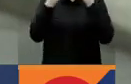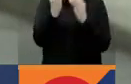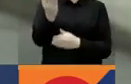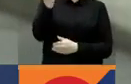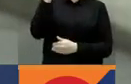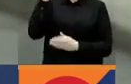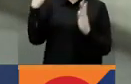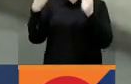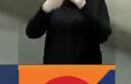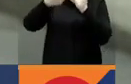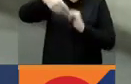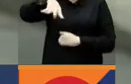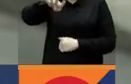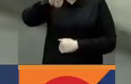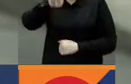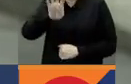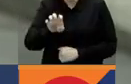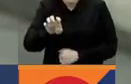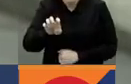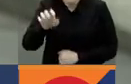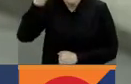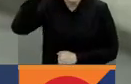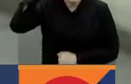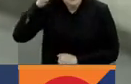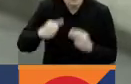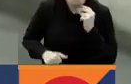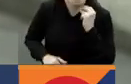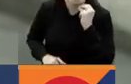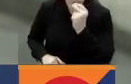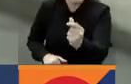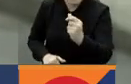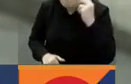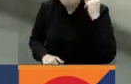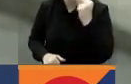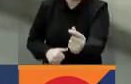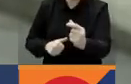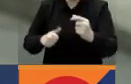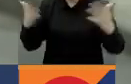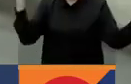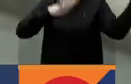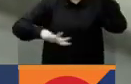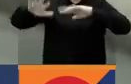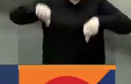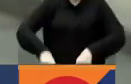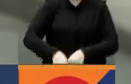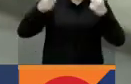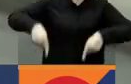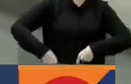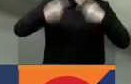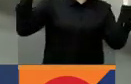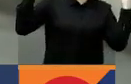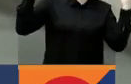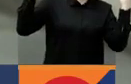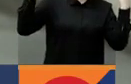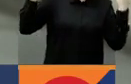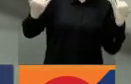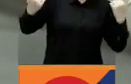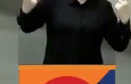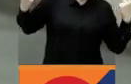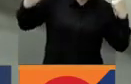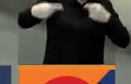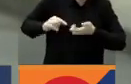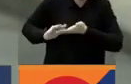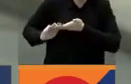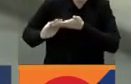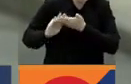en materia diplomática pues fue lo que fragmentó esta relación, por eso es importante y tiene establecido la reapertura precisamente en el